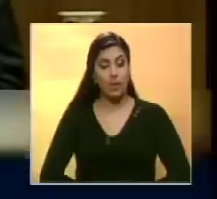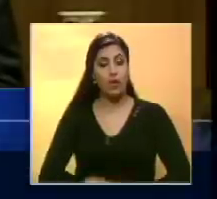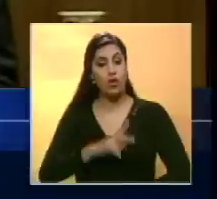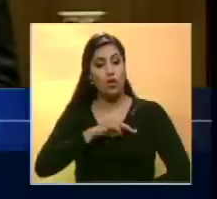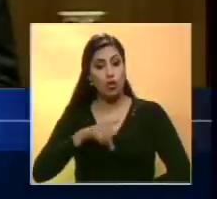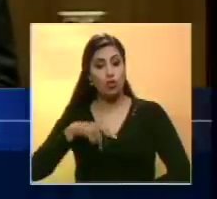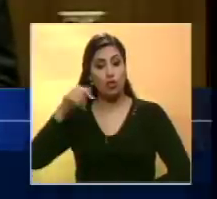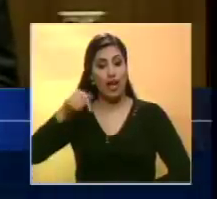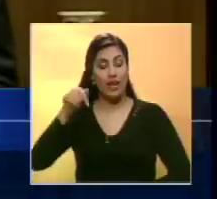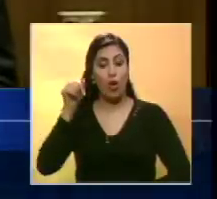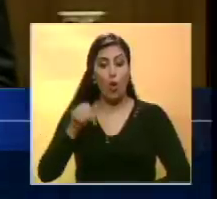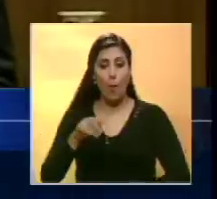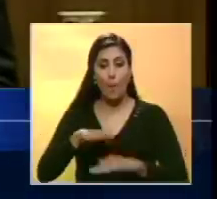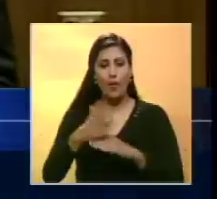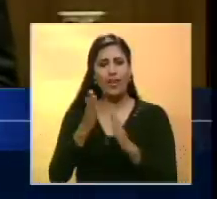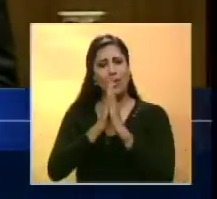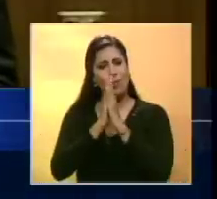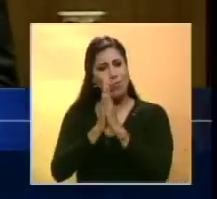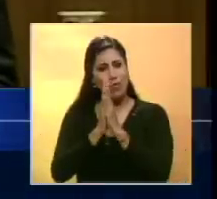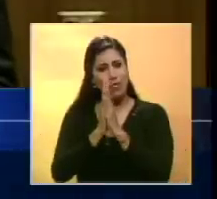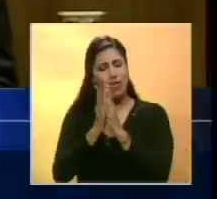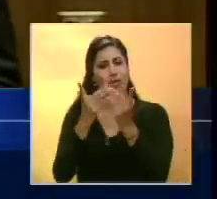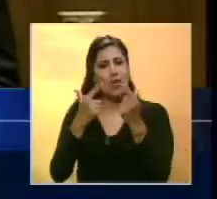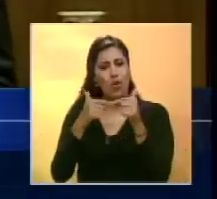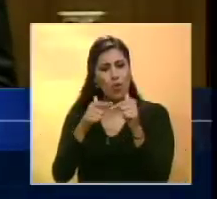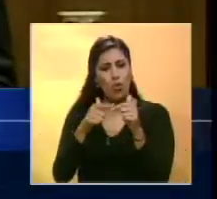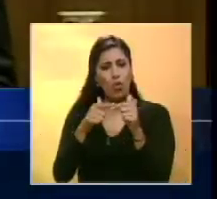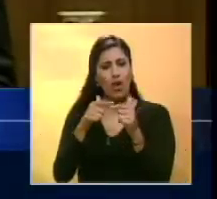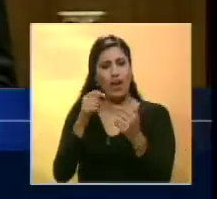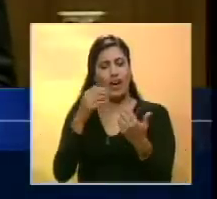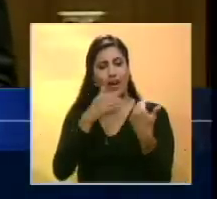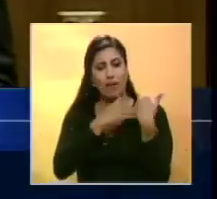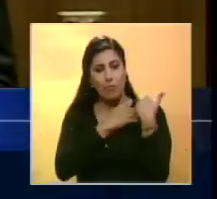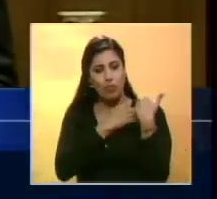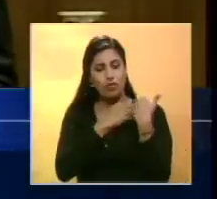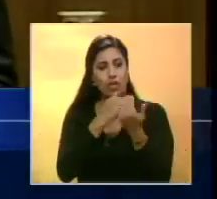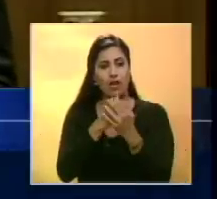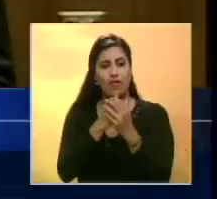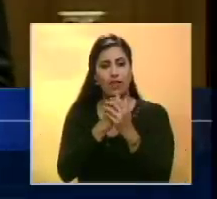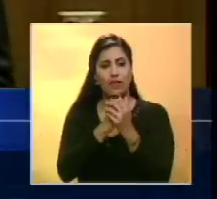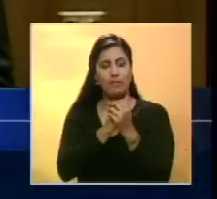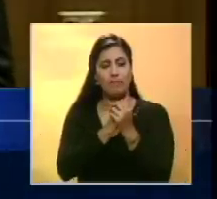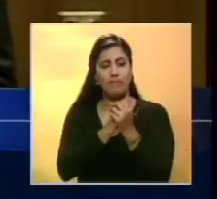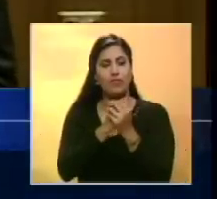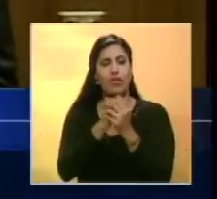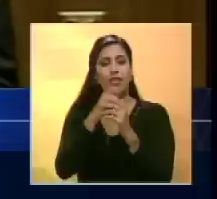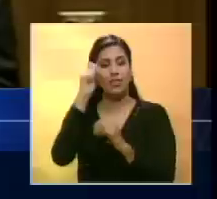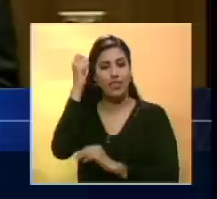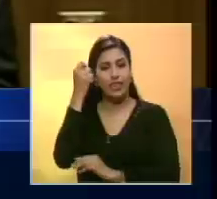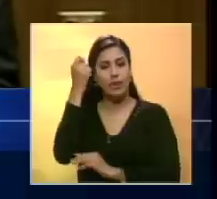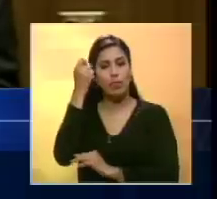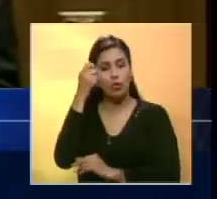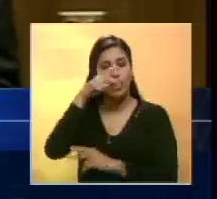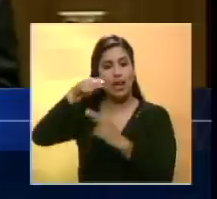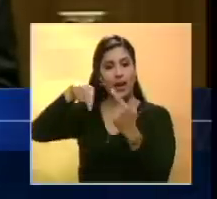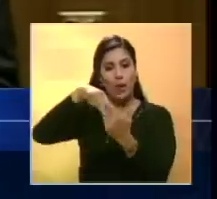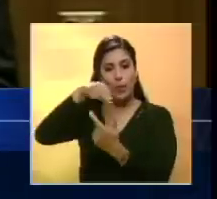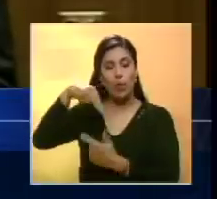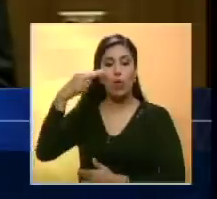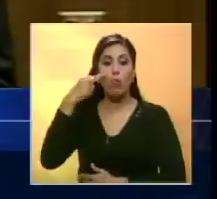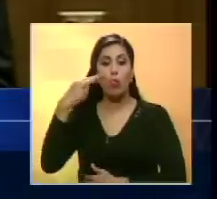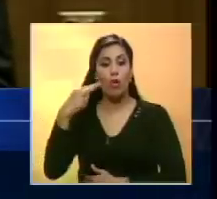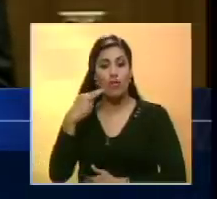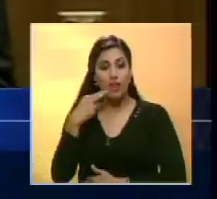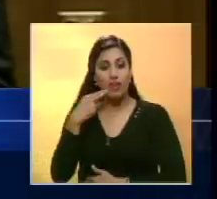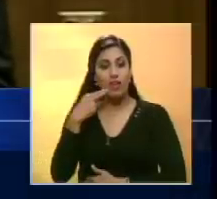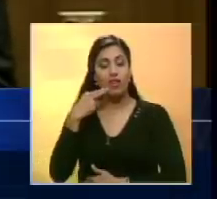Estamos aquí hoy porque queremos pedirle a esta ilustre Cámara de Representantes de Diputados de la República